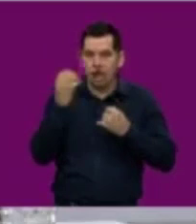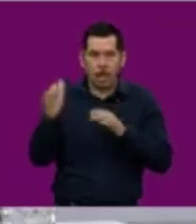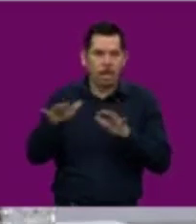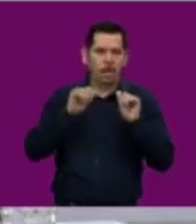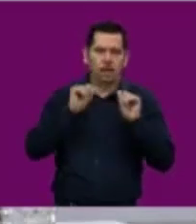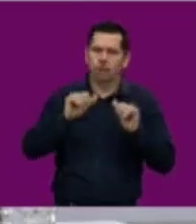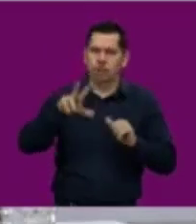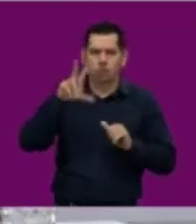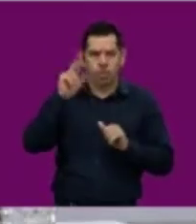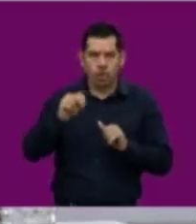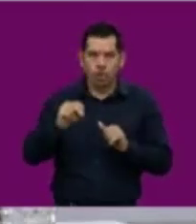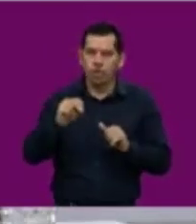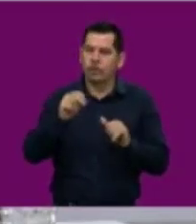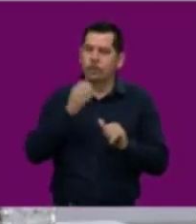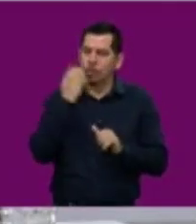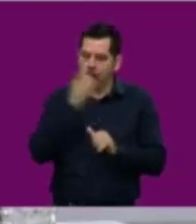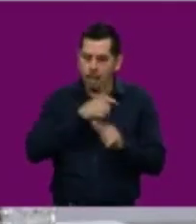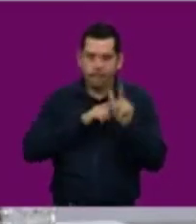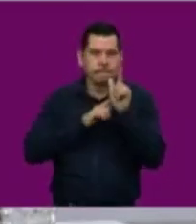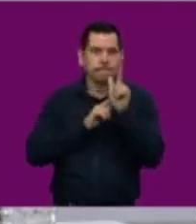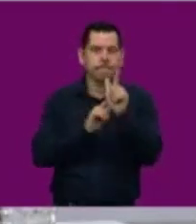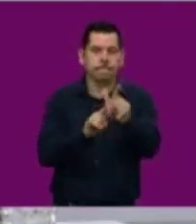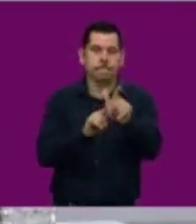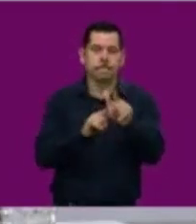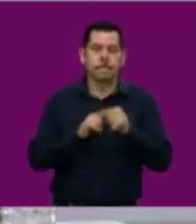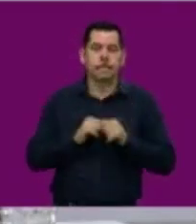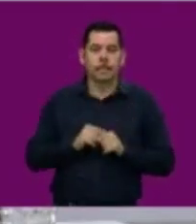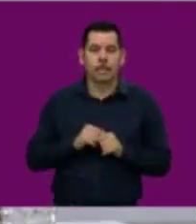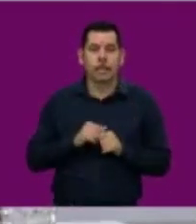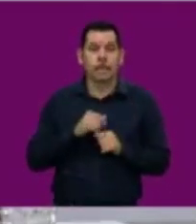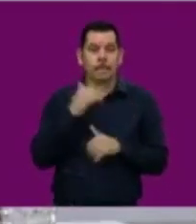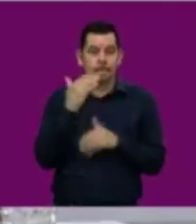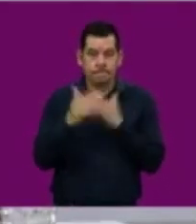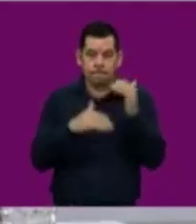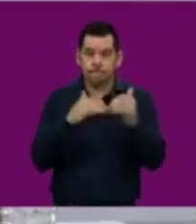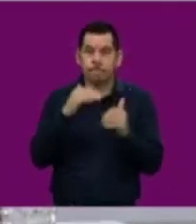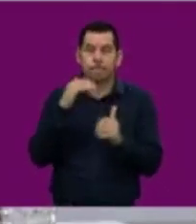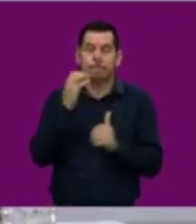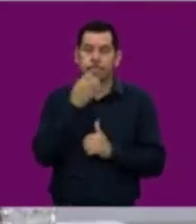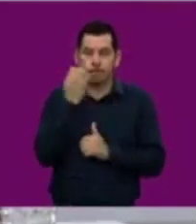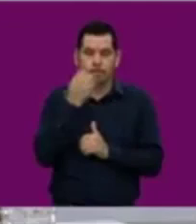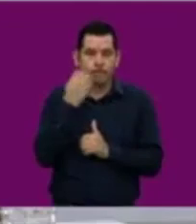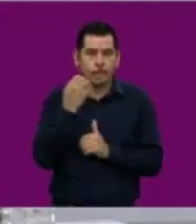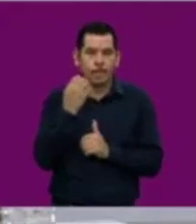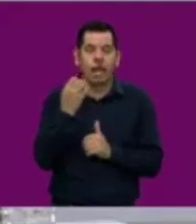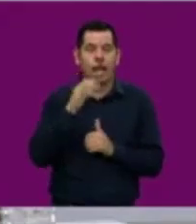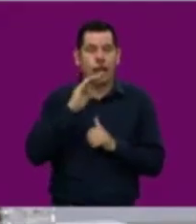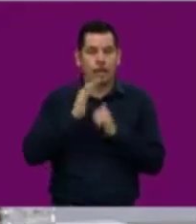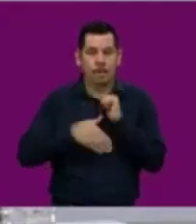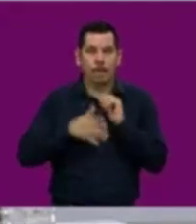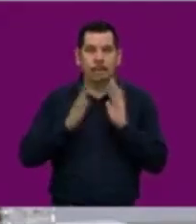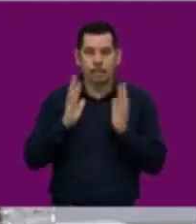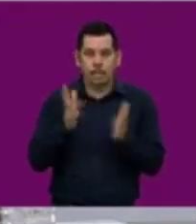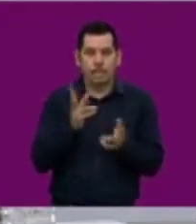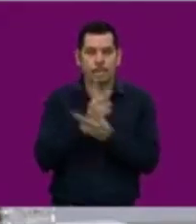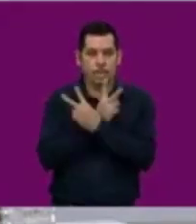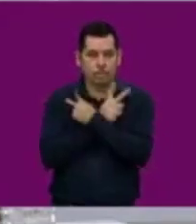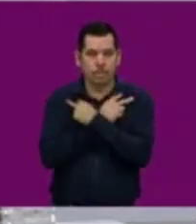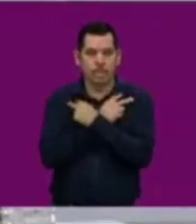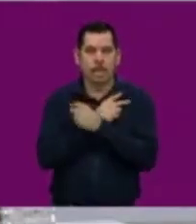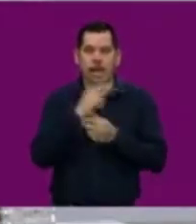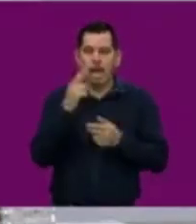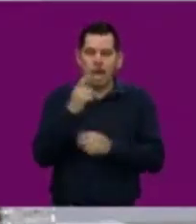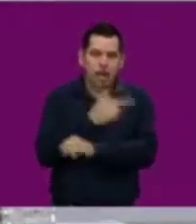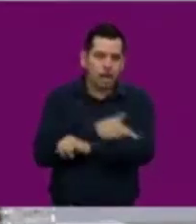una vez de que concluya el proceso escolar estaremos en condiciones de diseñar una estrategia pensada